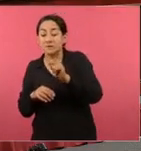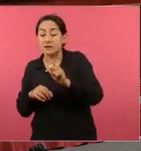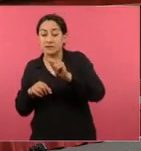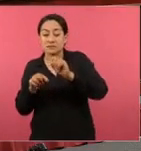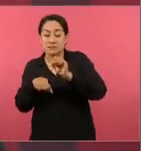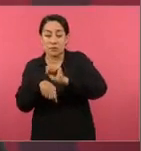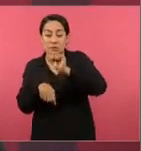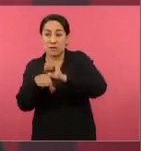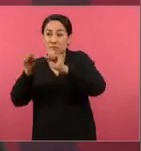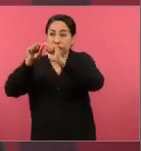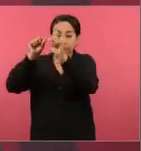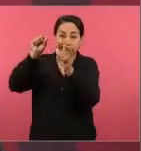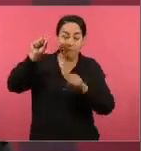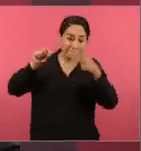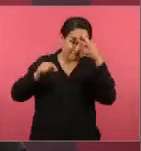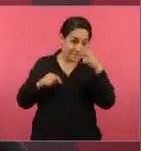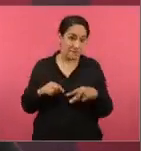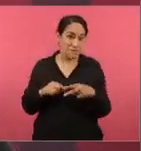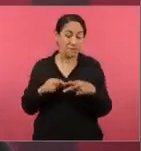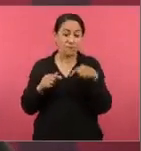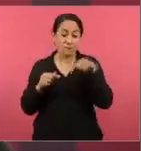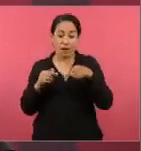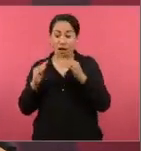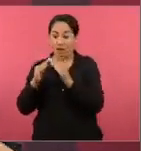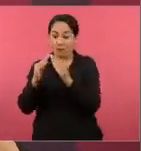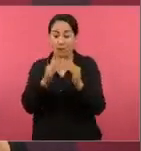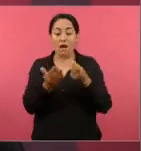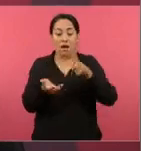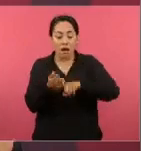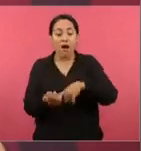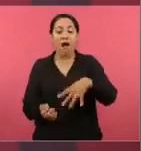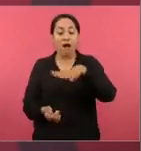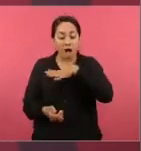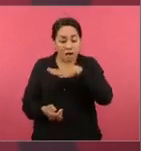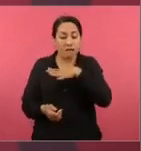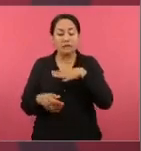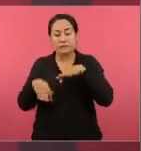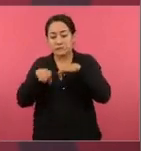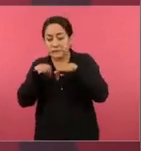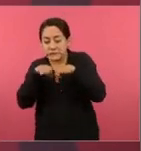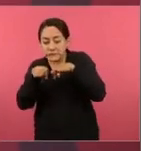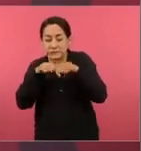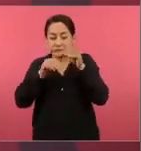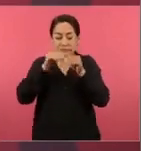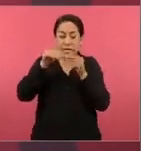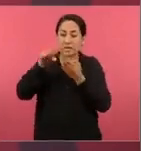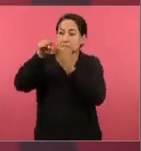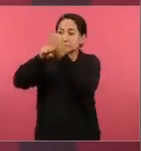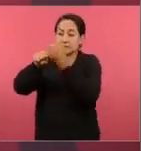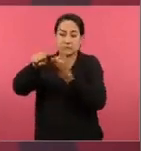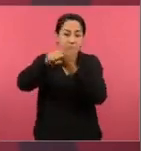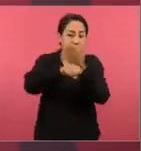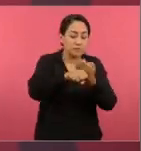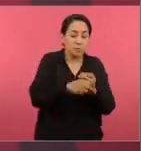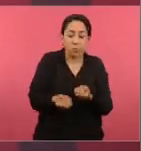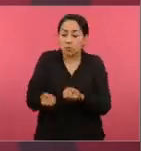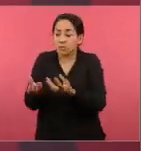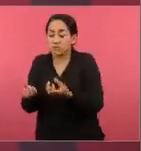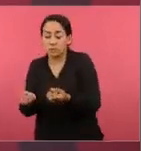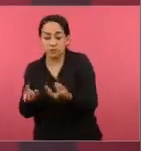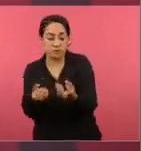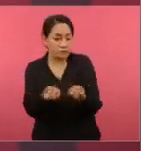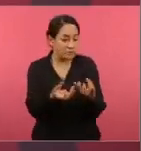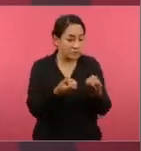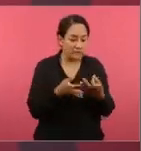¿no?, de telesecundarias. Y se estuvo trabajando para que estado por estado se viera cómo los dotamos de, donde